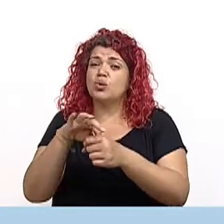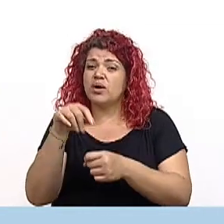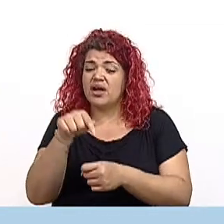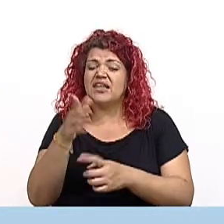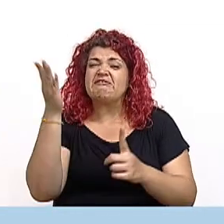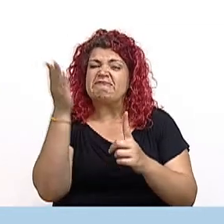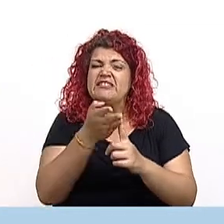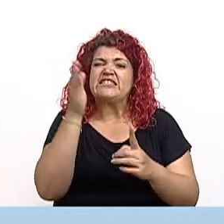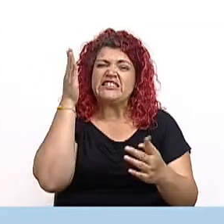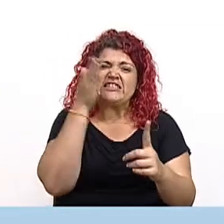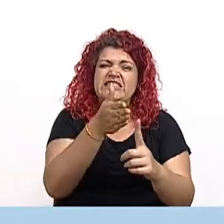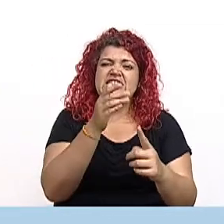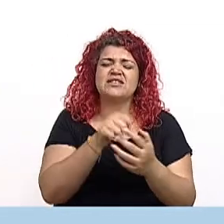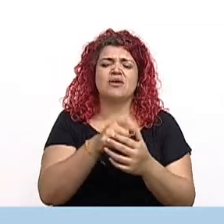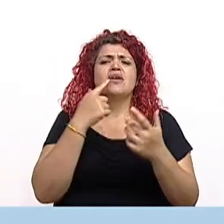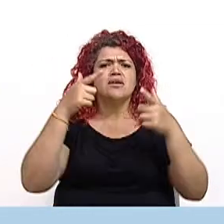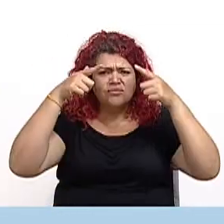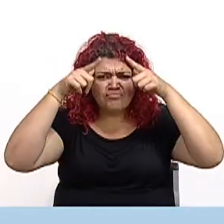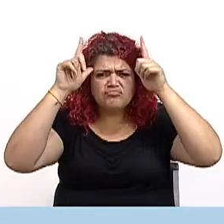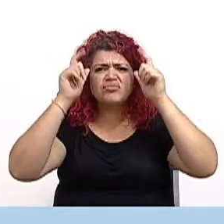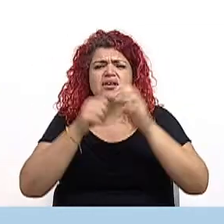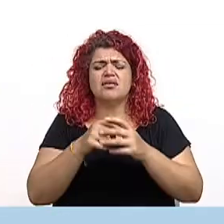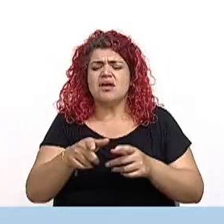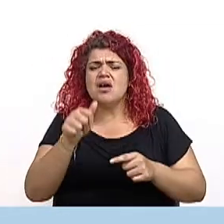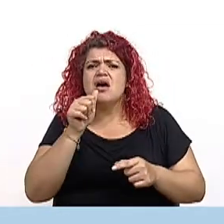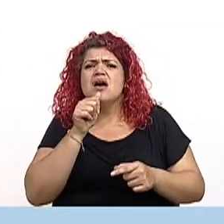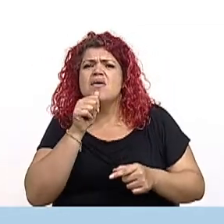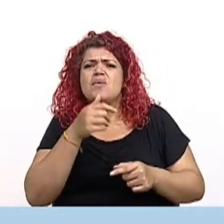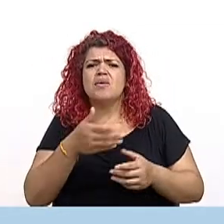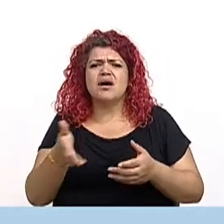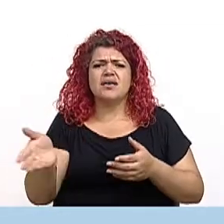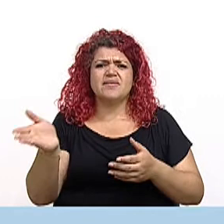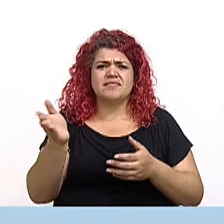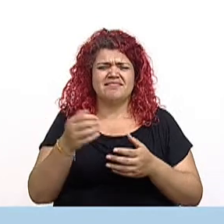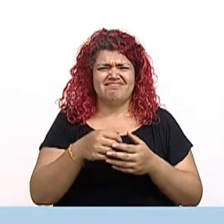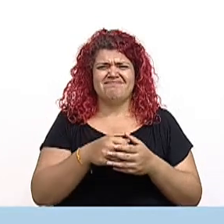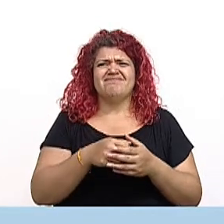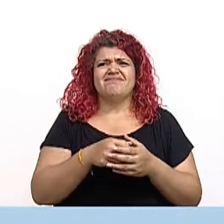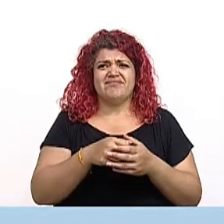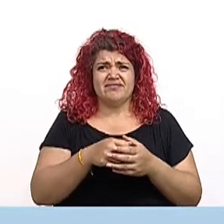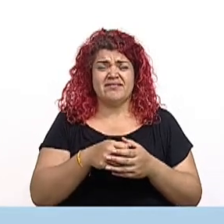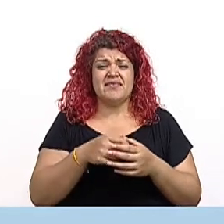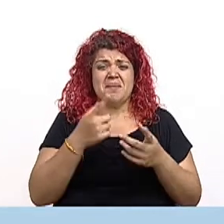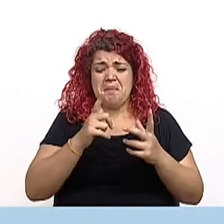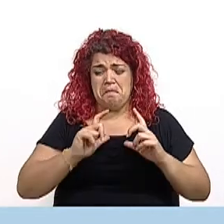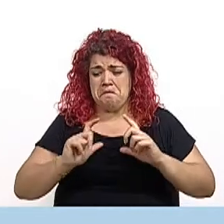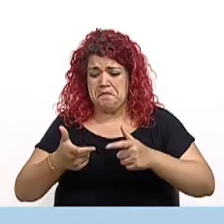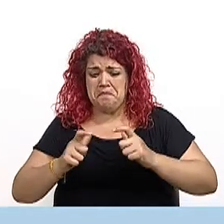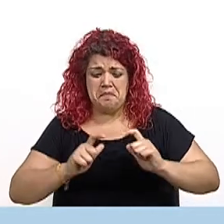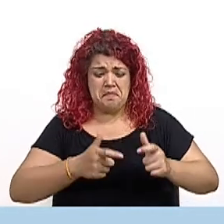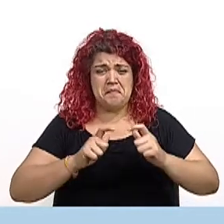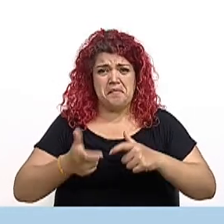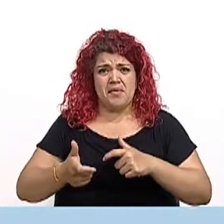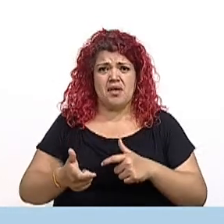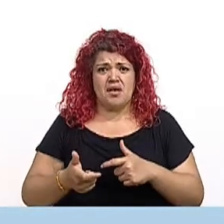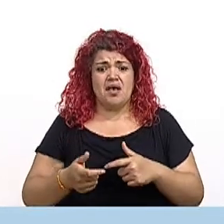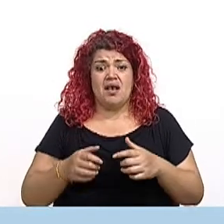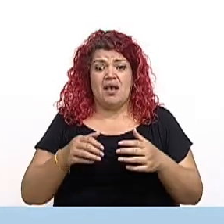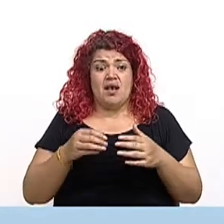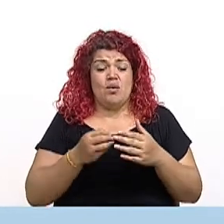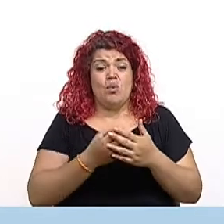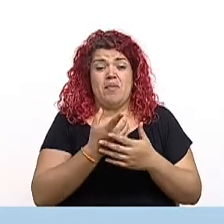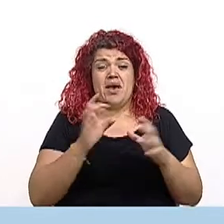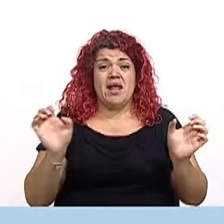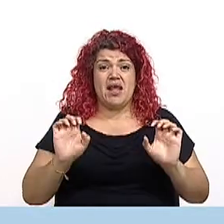la ganadería, los recursos hídricos, la disposición de los residuos, las fuentes de energía,